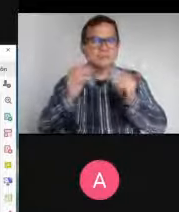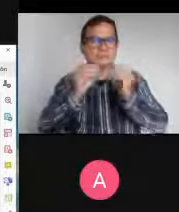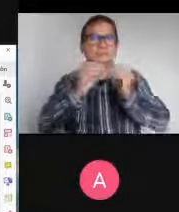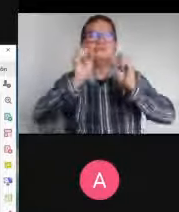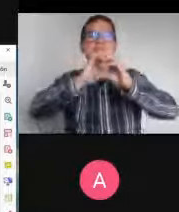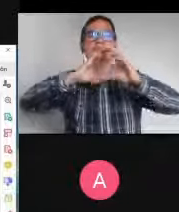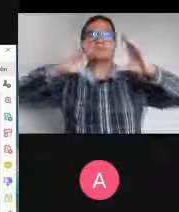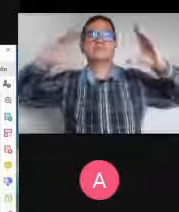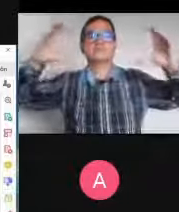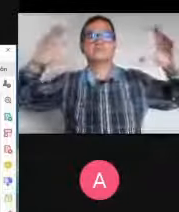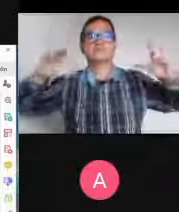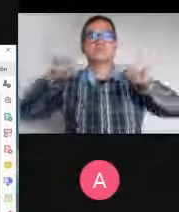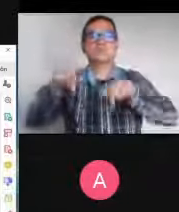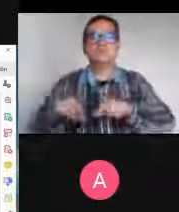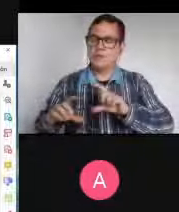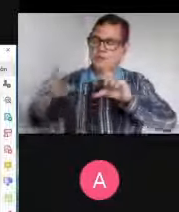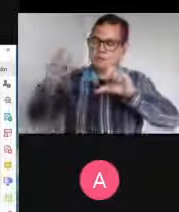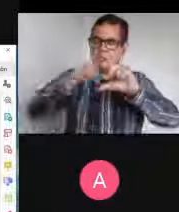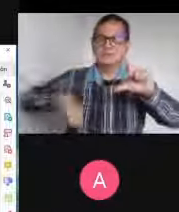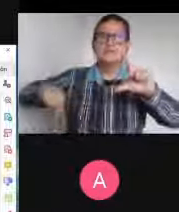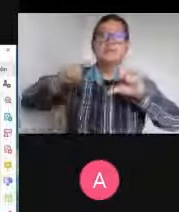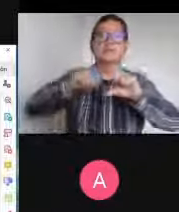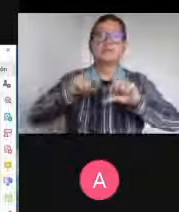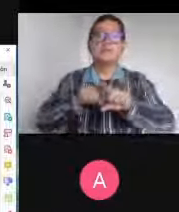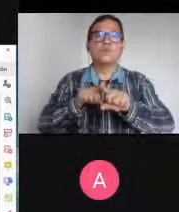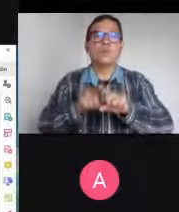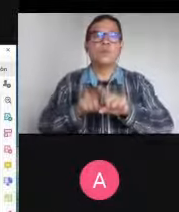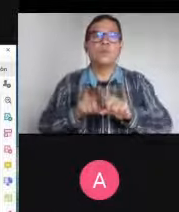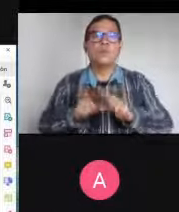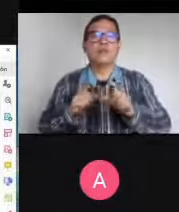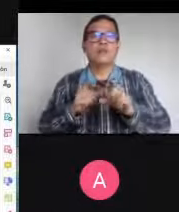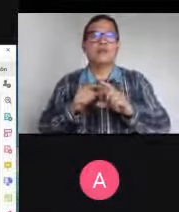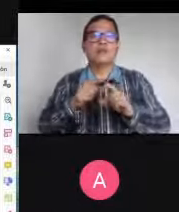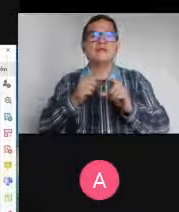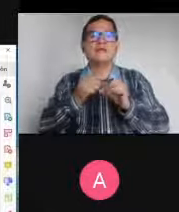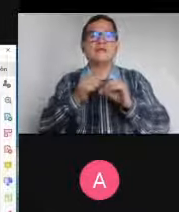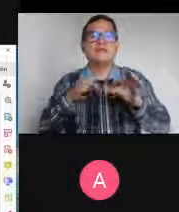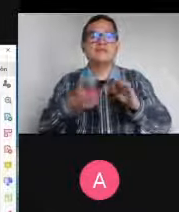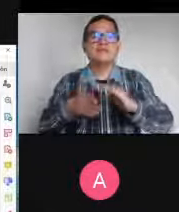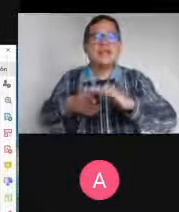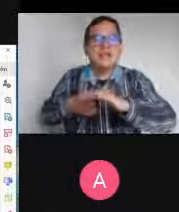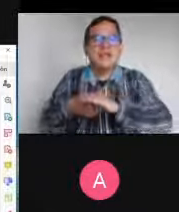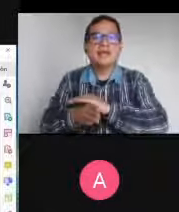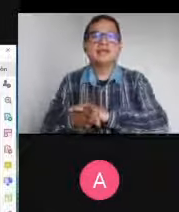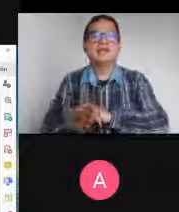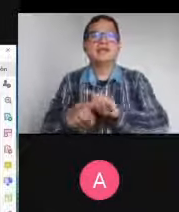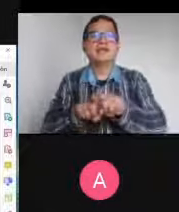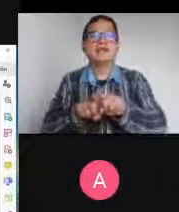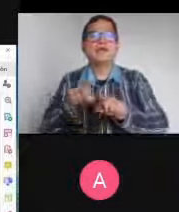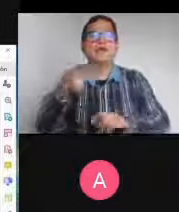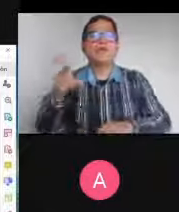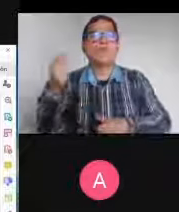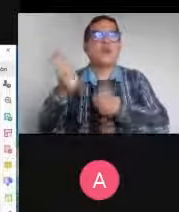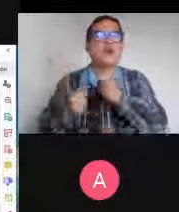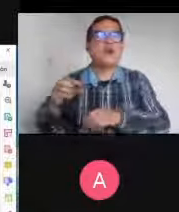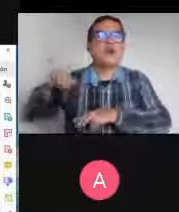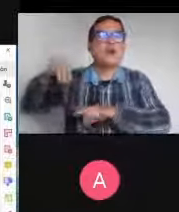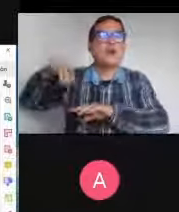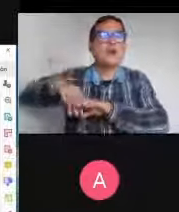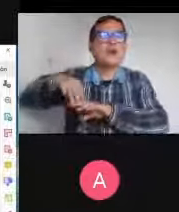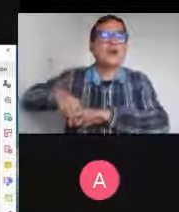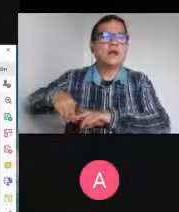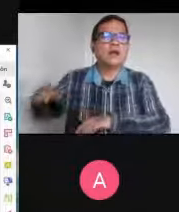diagrama. Entonces aparece el emisor, en este caso la flechita ingresa. Entonces, ¿quién me dice qué tipo de transistor hace